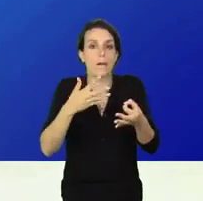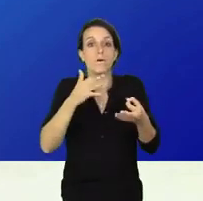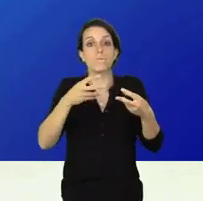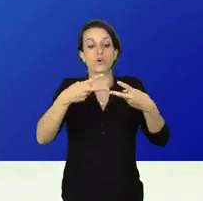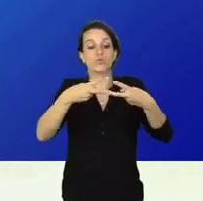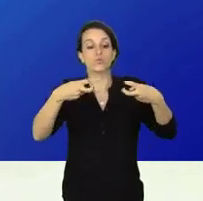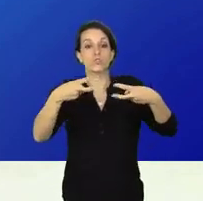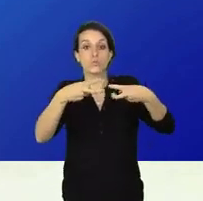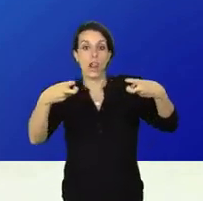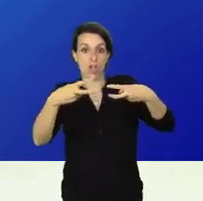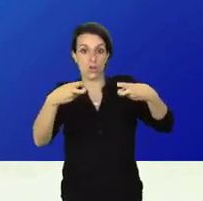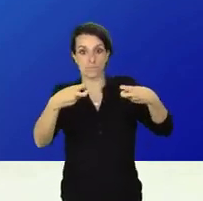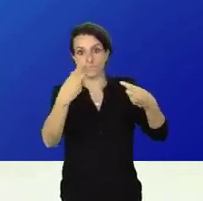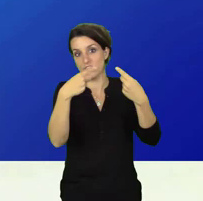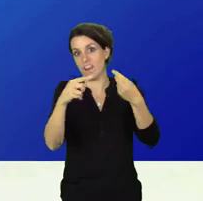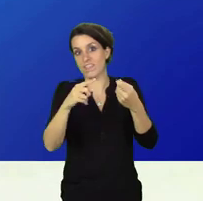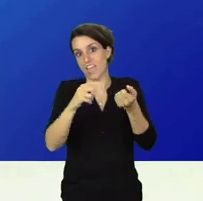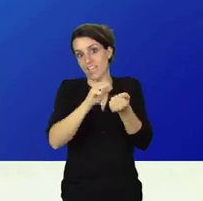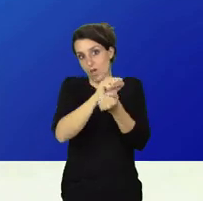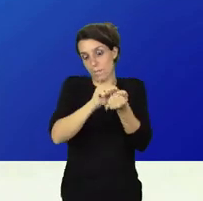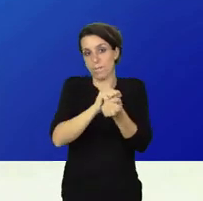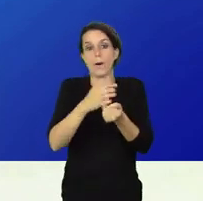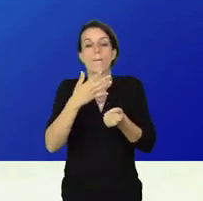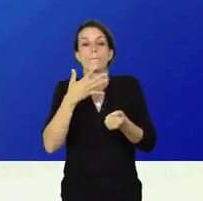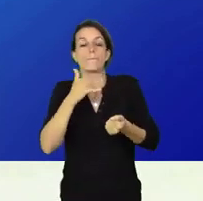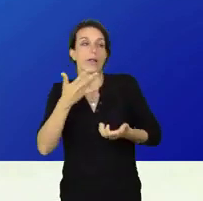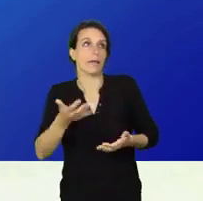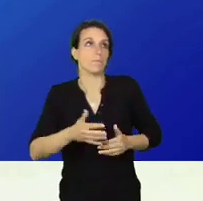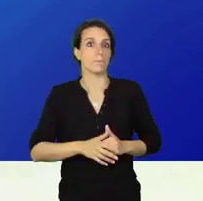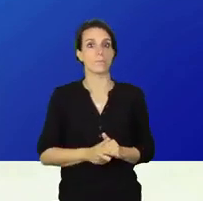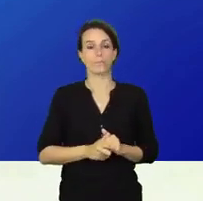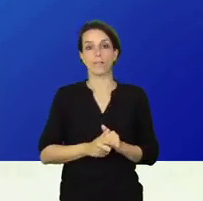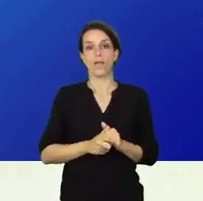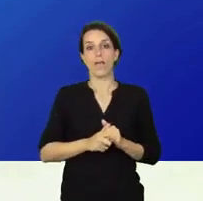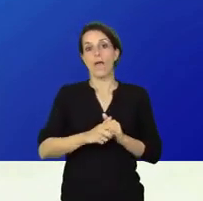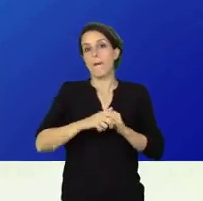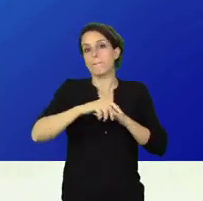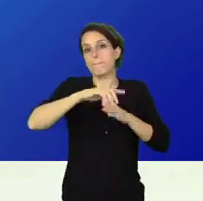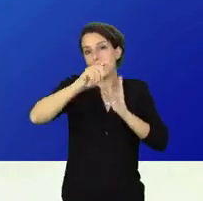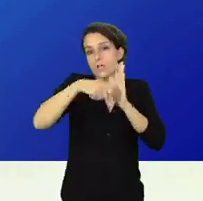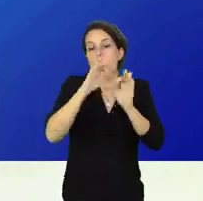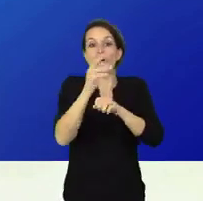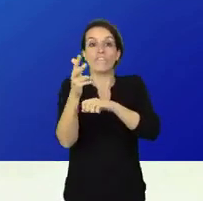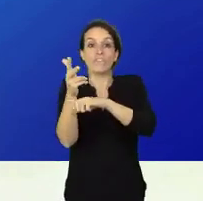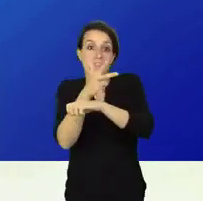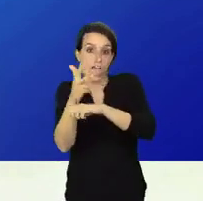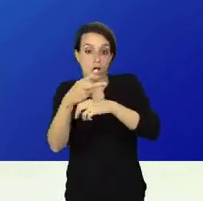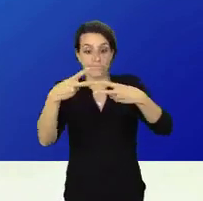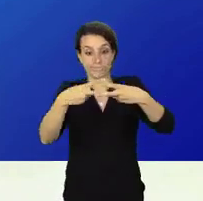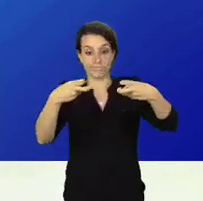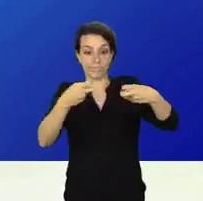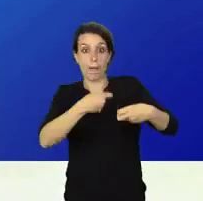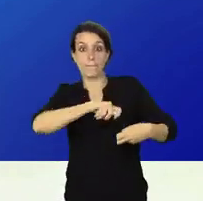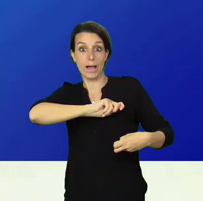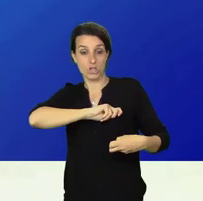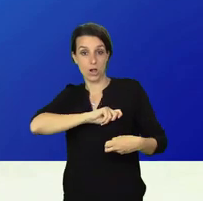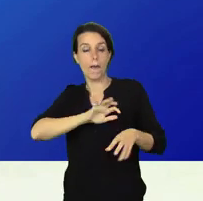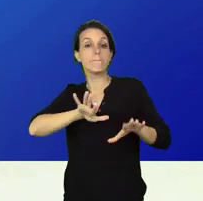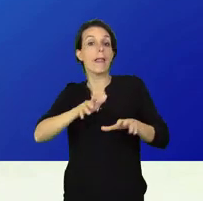en el uso del subtitulado intralengua, es decir, el subtitulado en el caso de un producto audiovisual en español o un subtitulado en español,